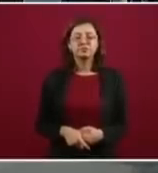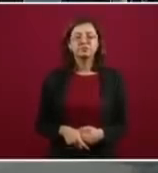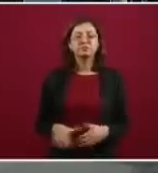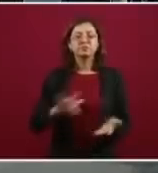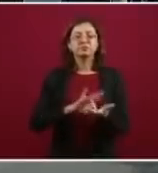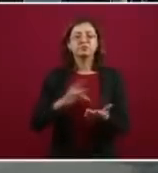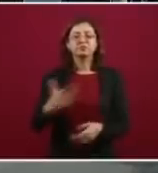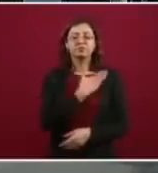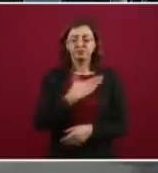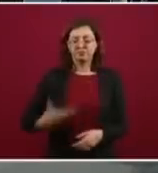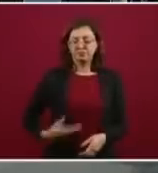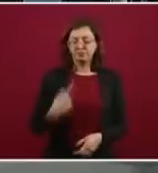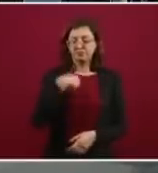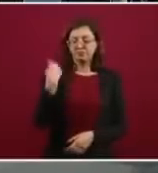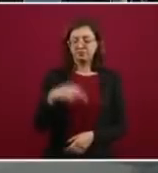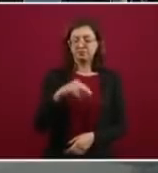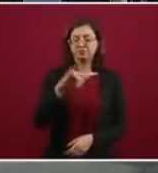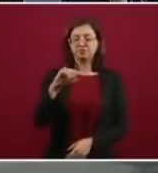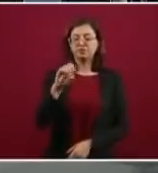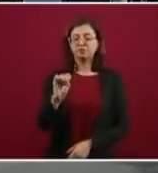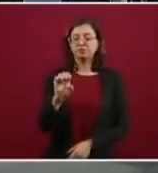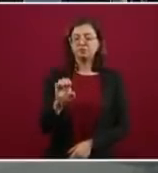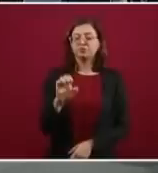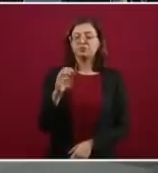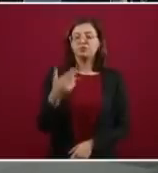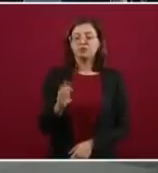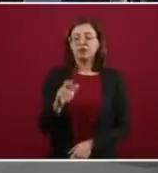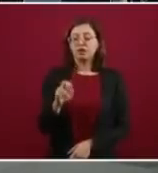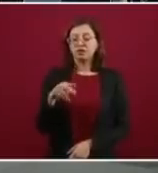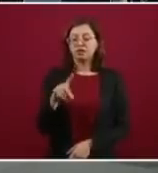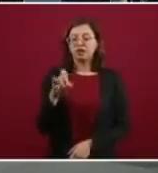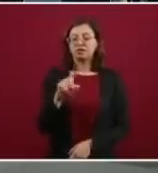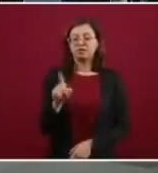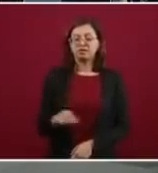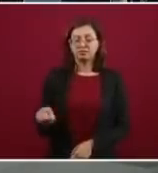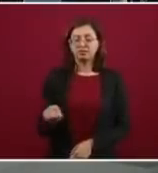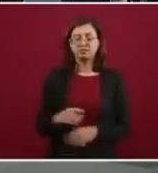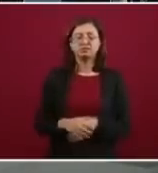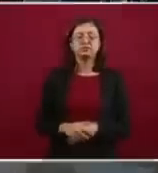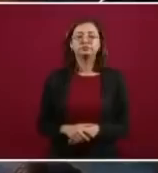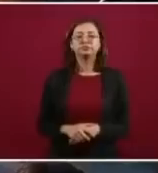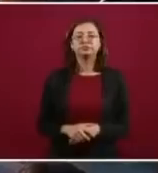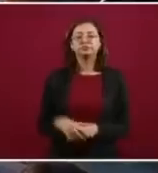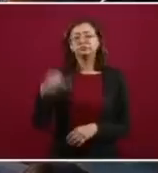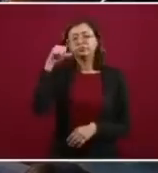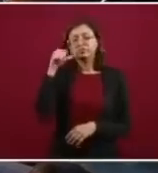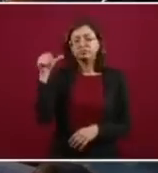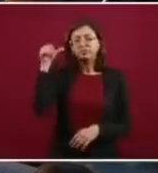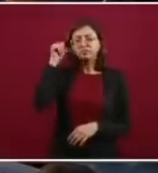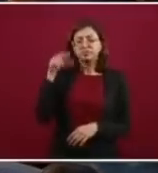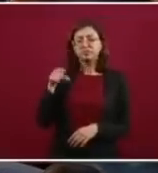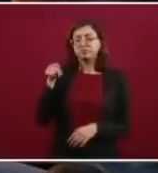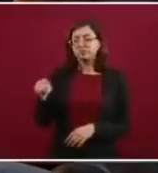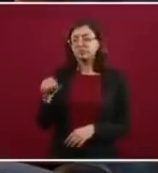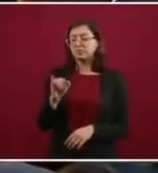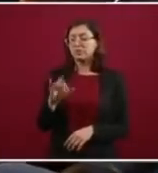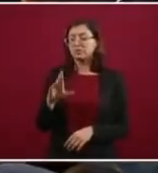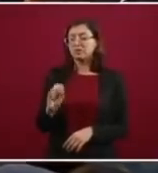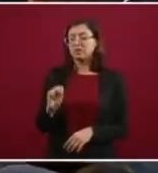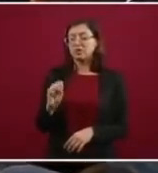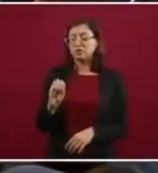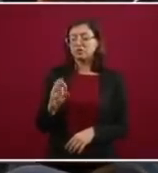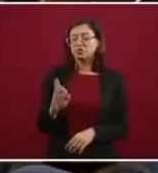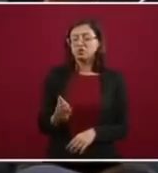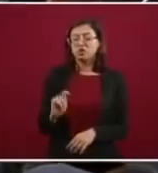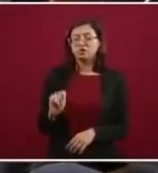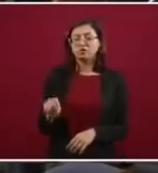Gracias, presidente. José Hernández de Escuanto. El día de ayer sostuvo una reunión con autoridades de Microsoft y se plantea la idea de